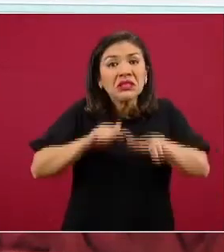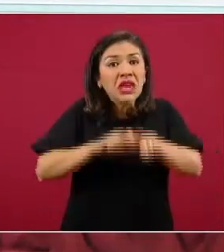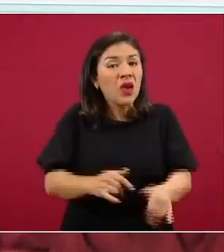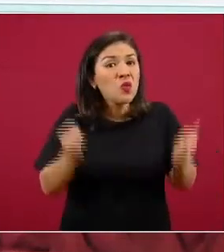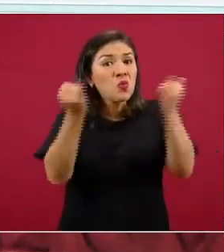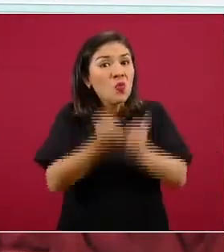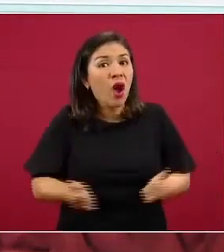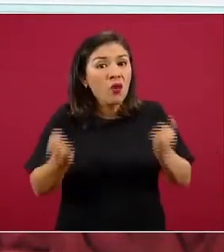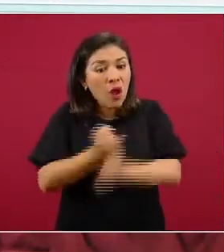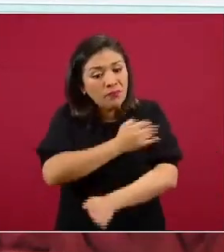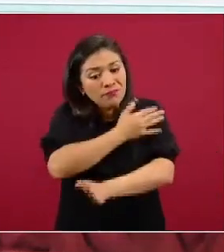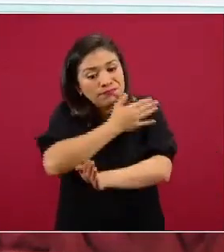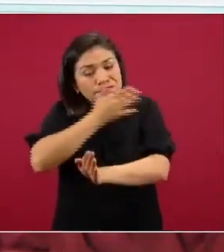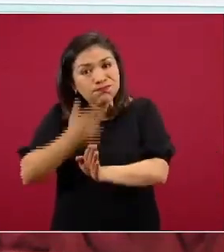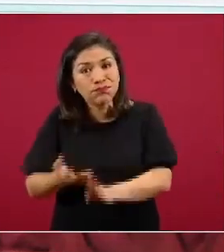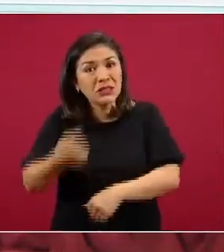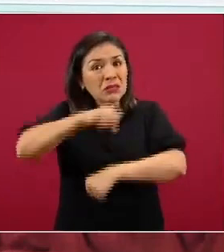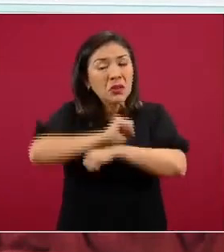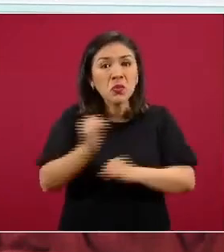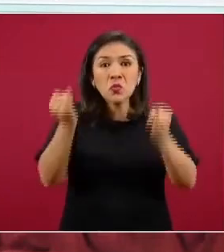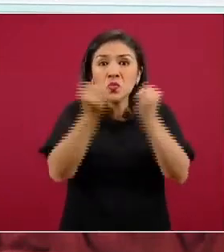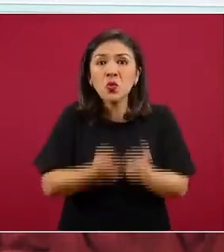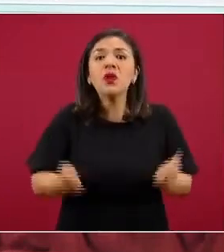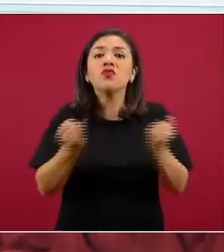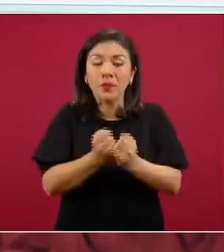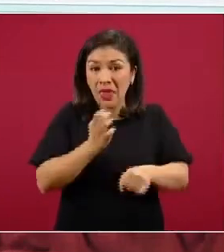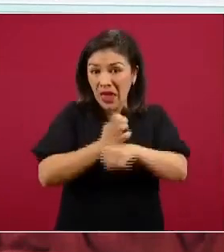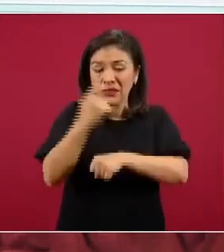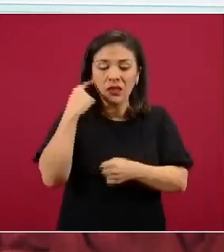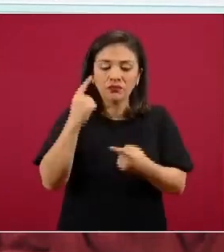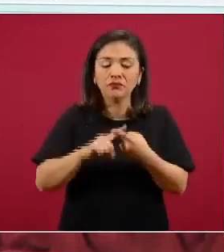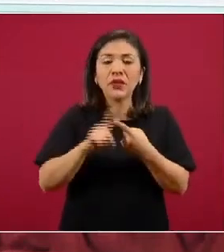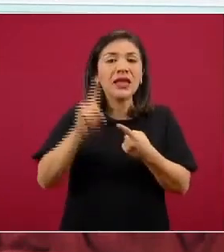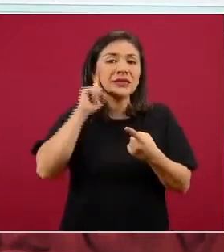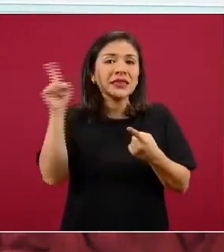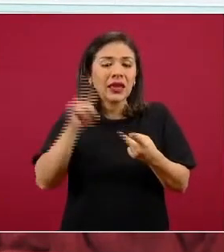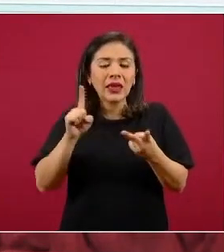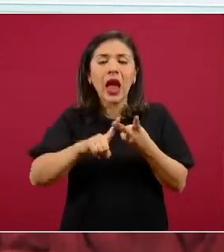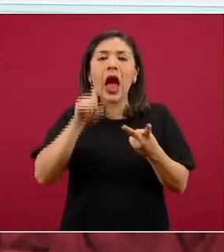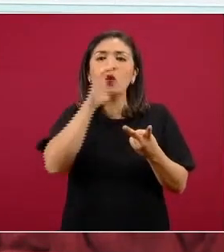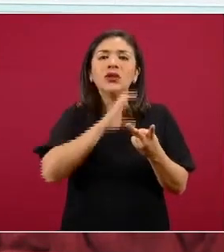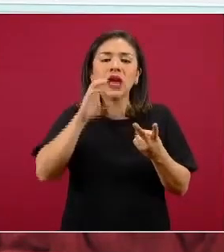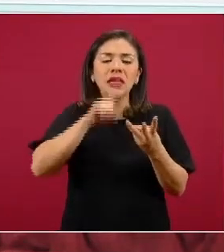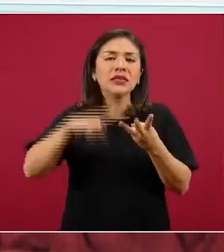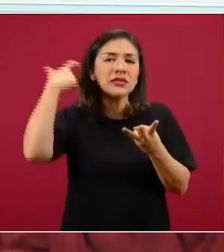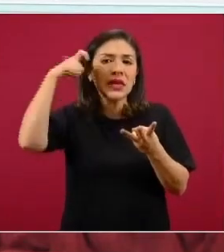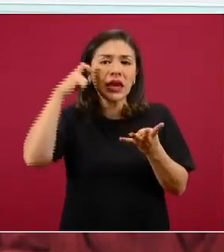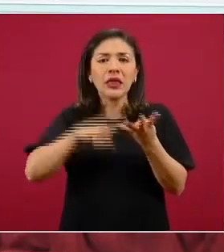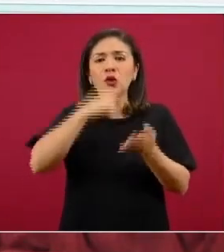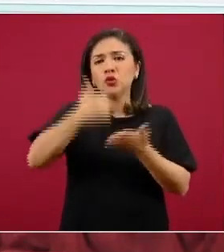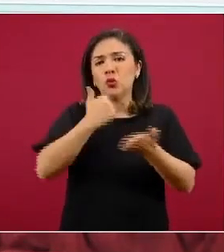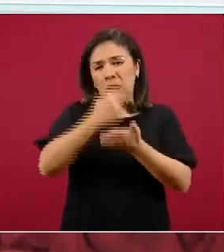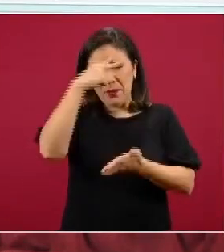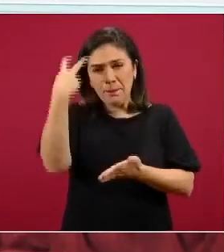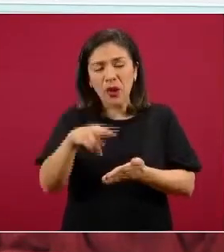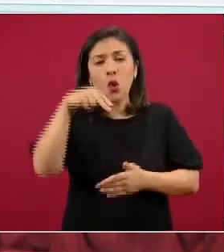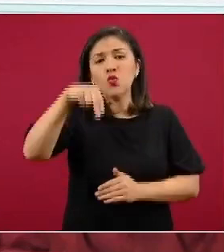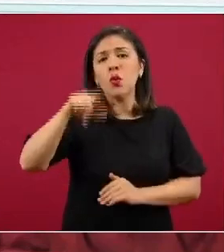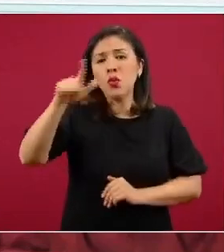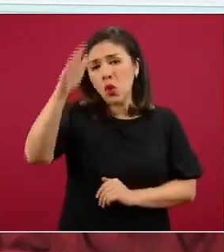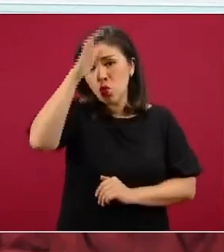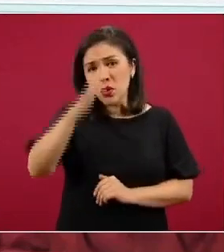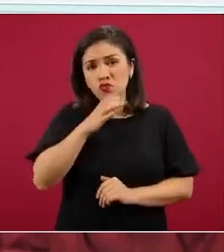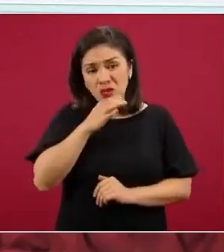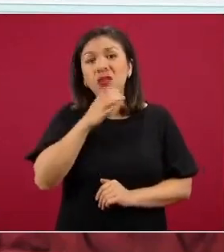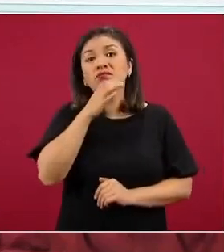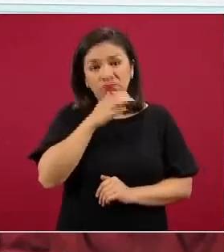las han presentado en las últimas semanas, y estos estados son Zacatecas, Aguascalientes, Querétaro, Ciudad de México, Nuevo León y Coahuila. Este